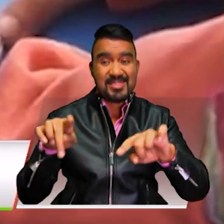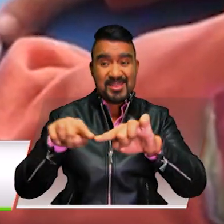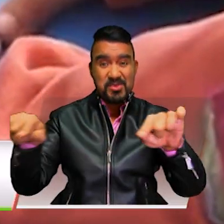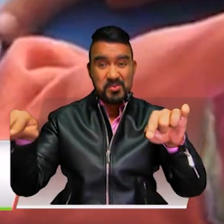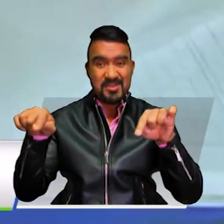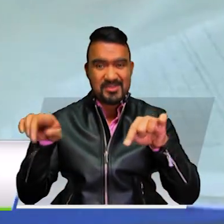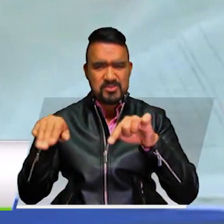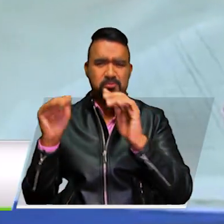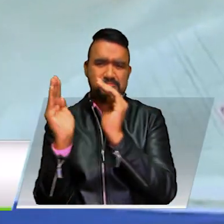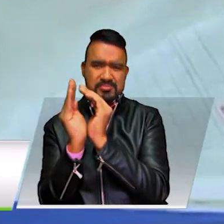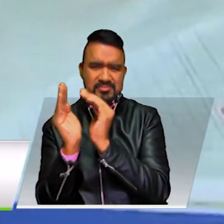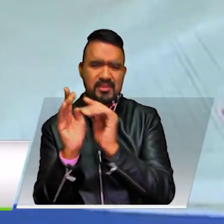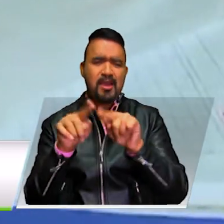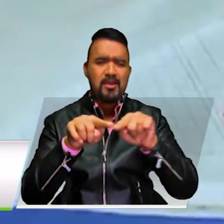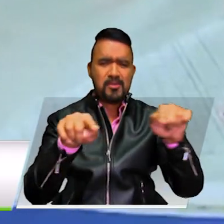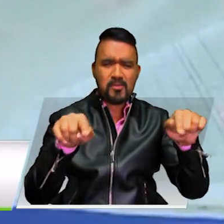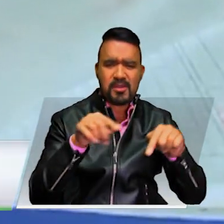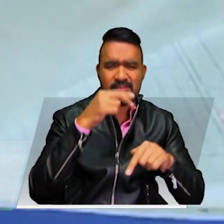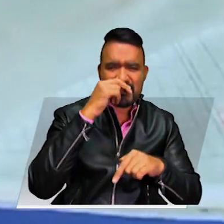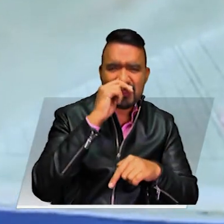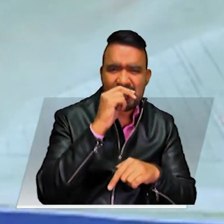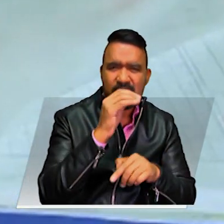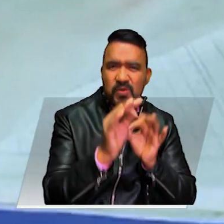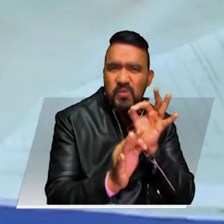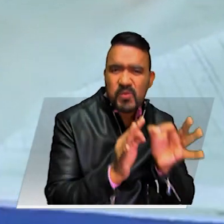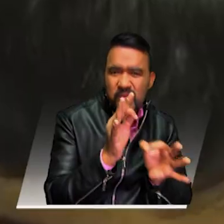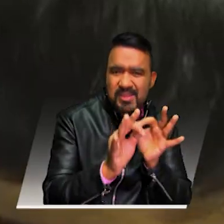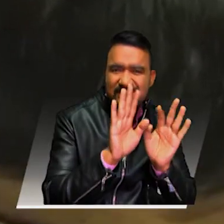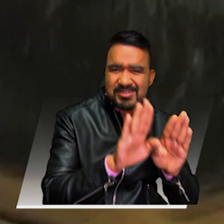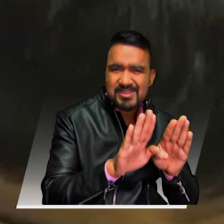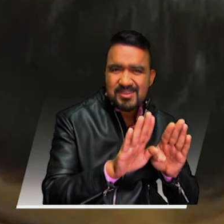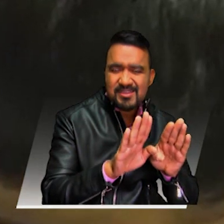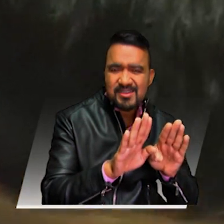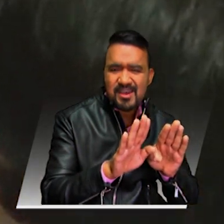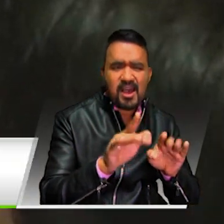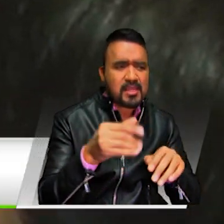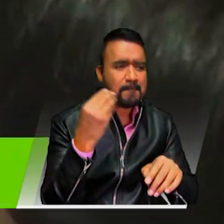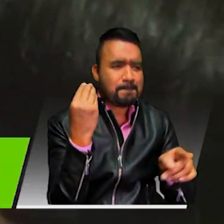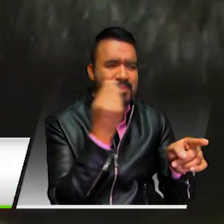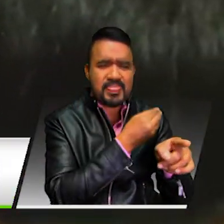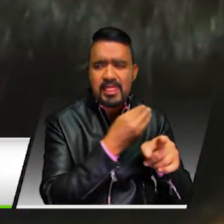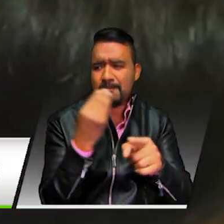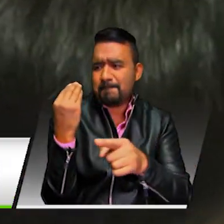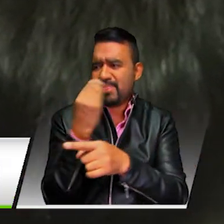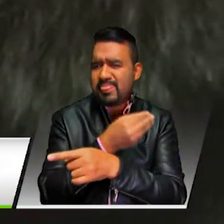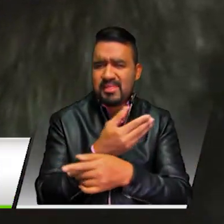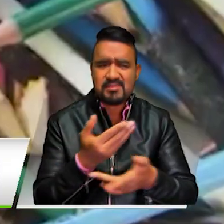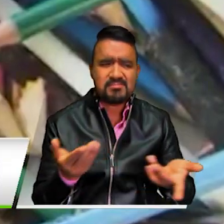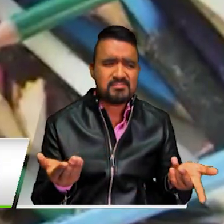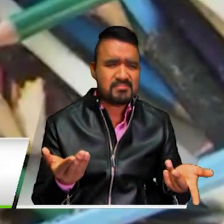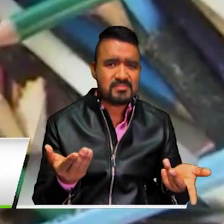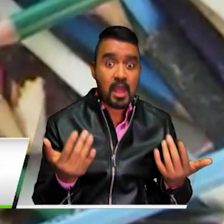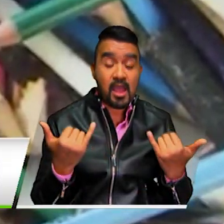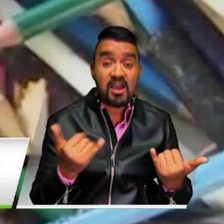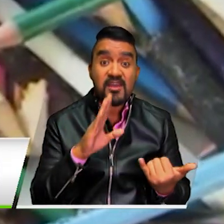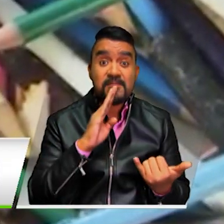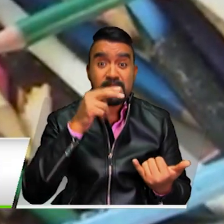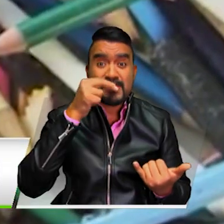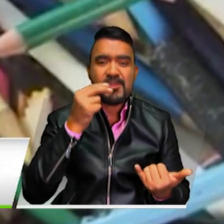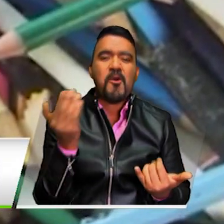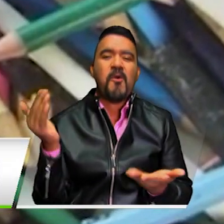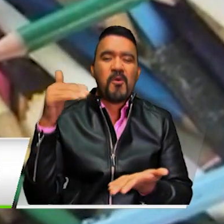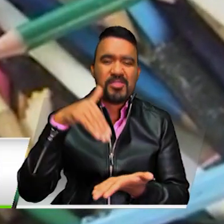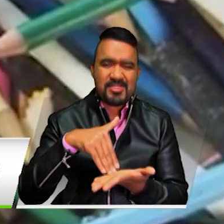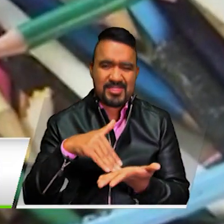desarrollo hogares infantiles y comunitarios colombianos la risa el llanto la alegría y las travesuras de los niños se tomaron